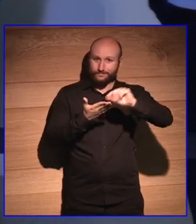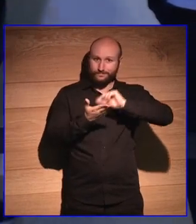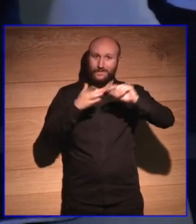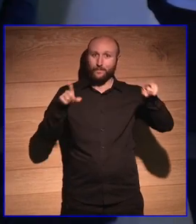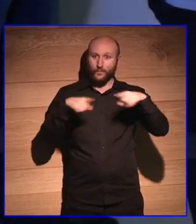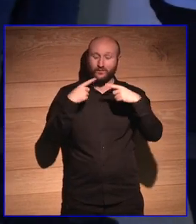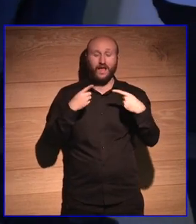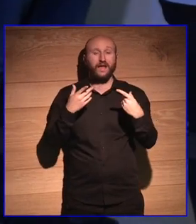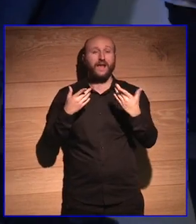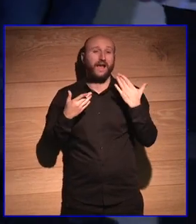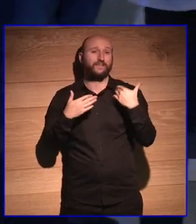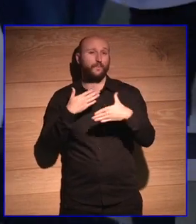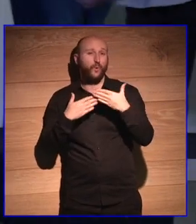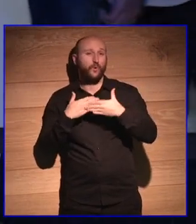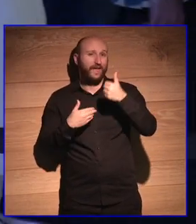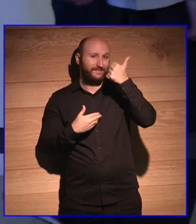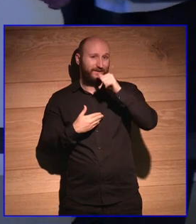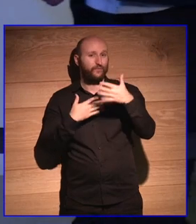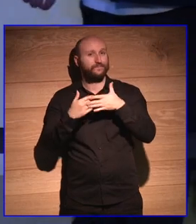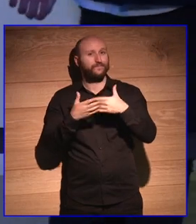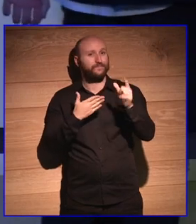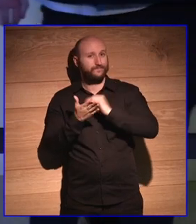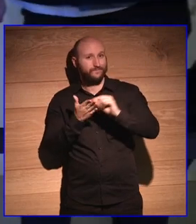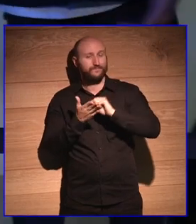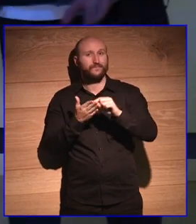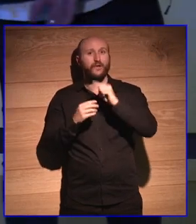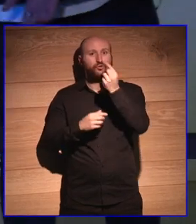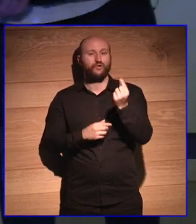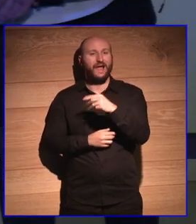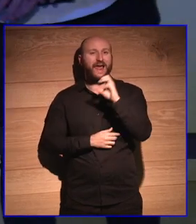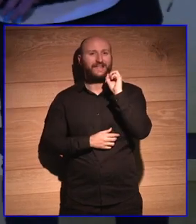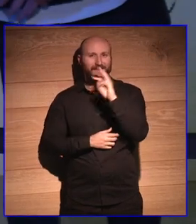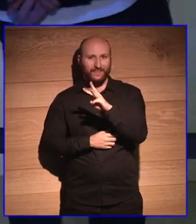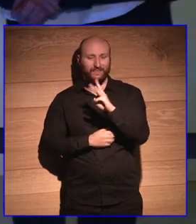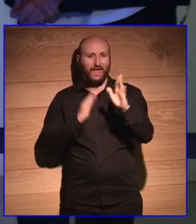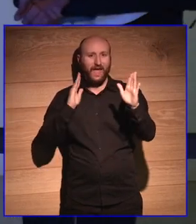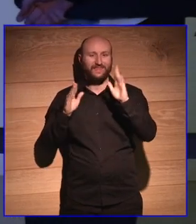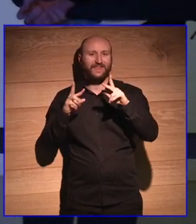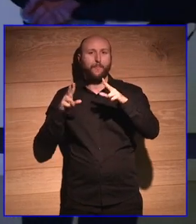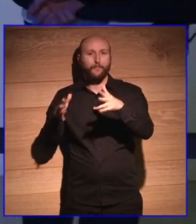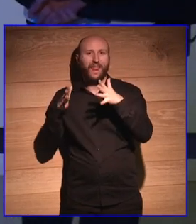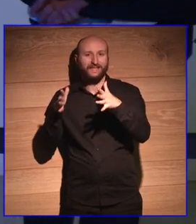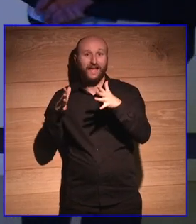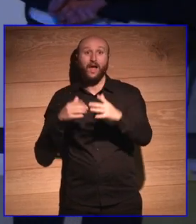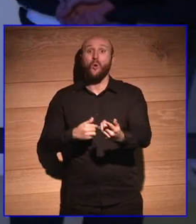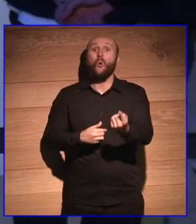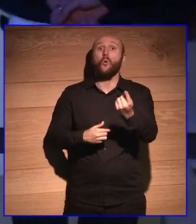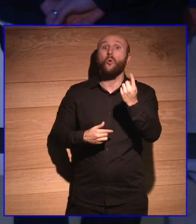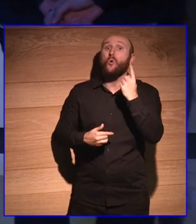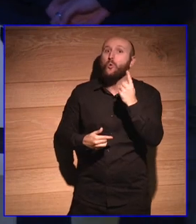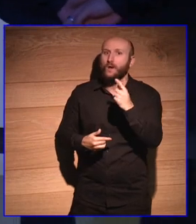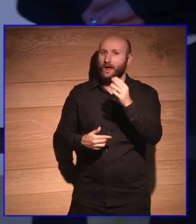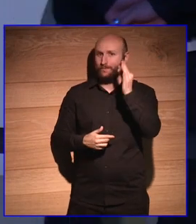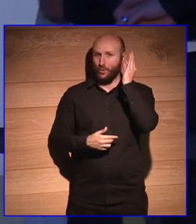masculina de compositores te he documentado hasta 13 compositores españoles de la edad de plata sólo una era una mujer entonces así